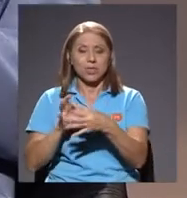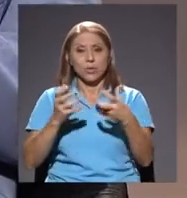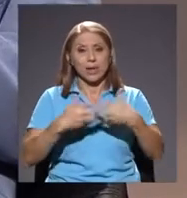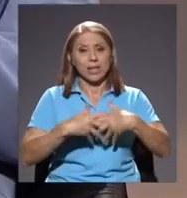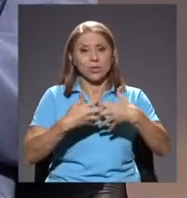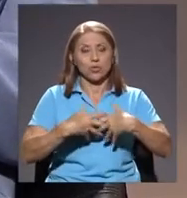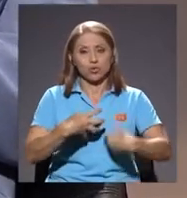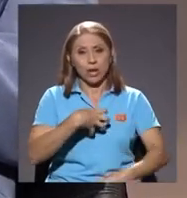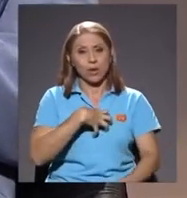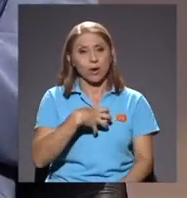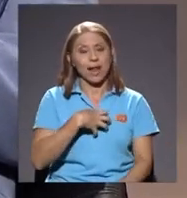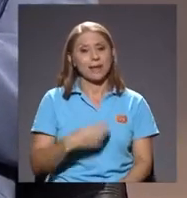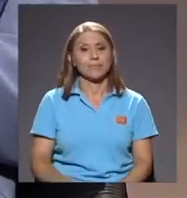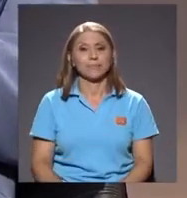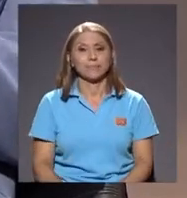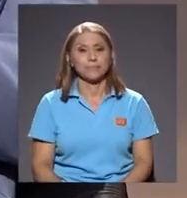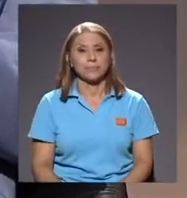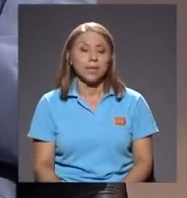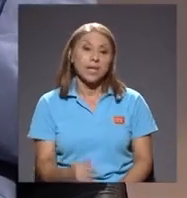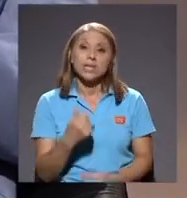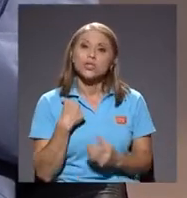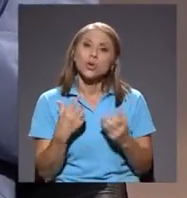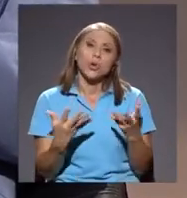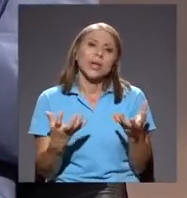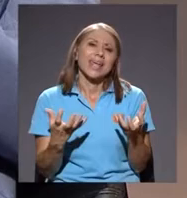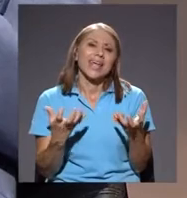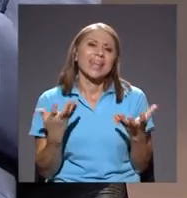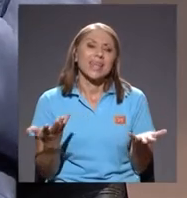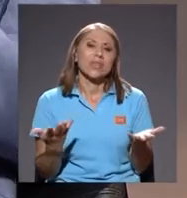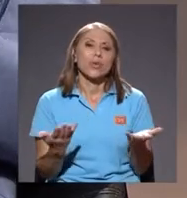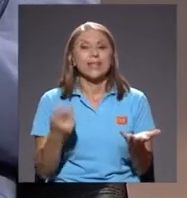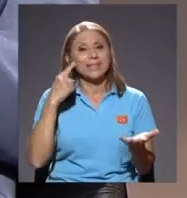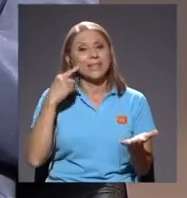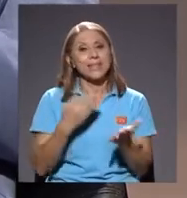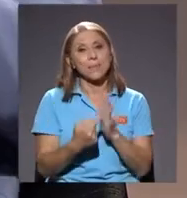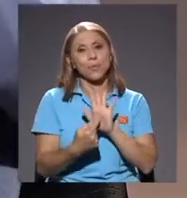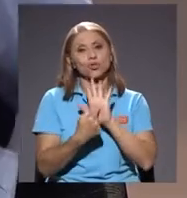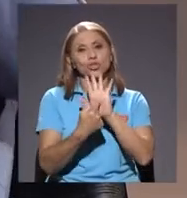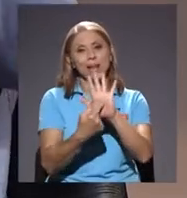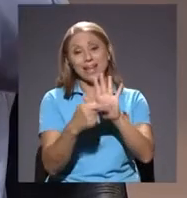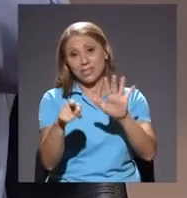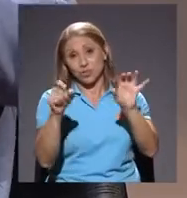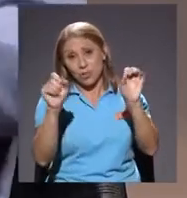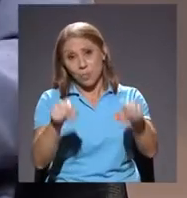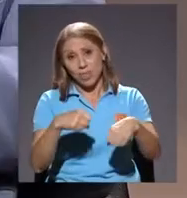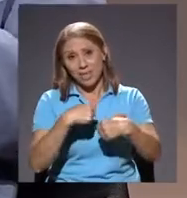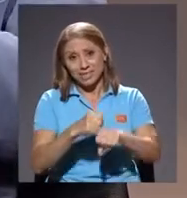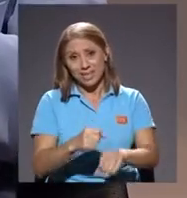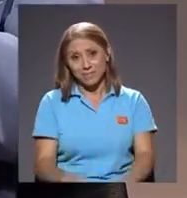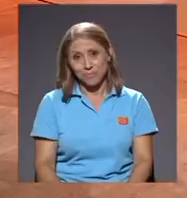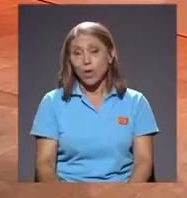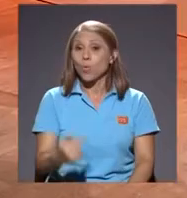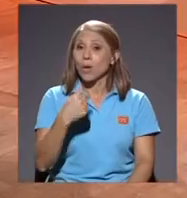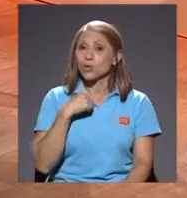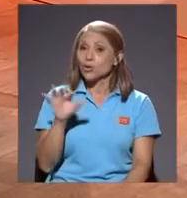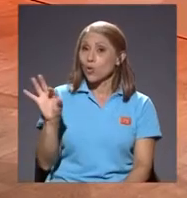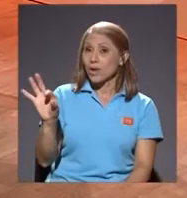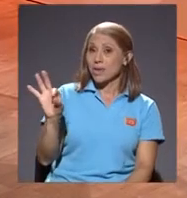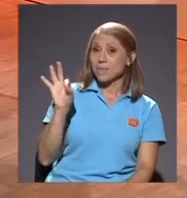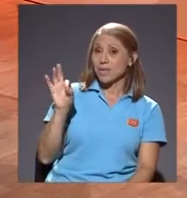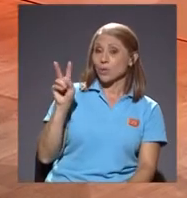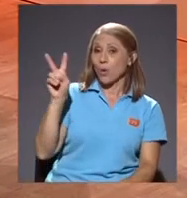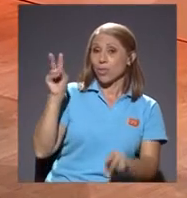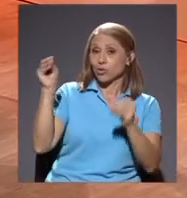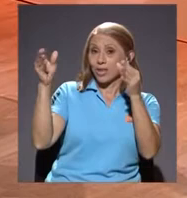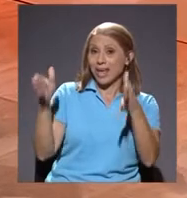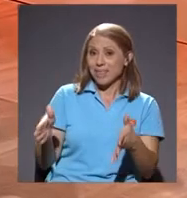es mostrar de que eso se puede hacer y cuando invitó a dos académicos que invite